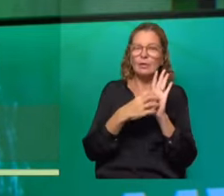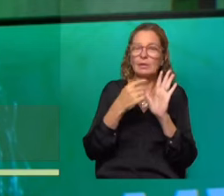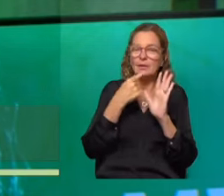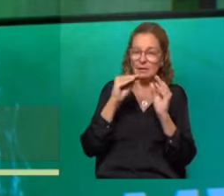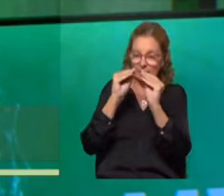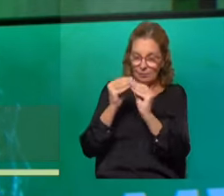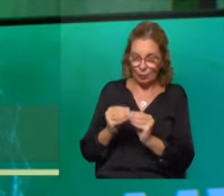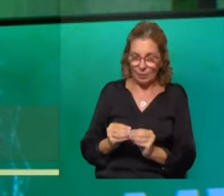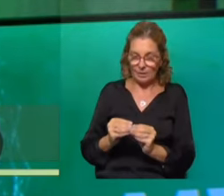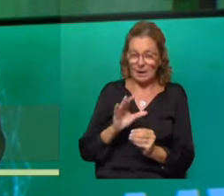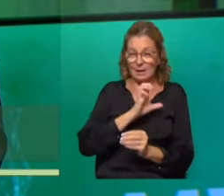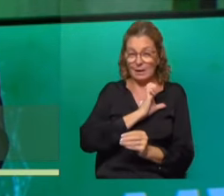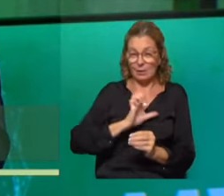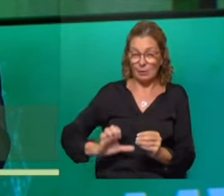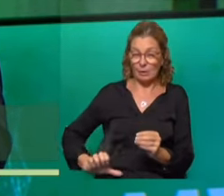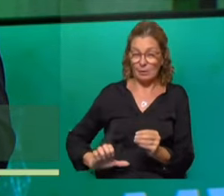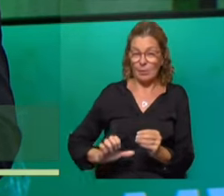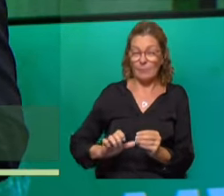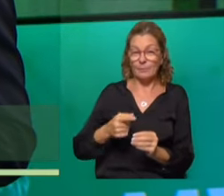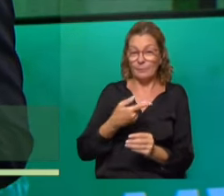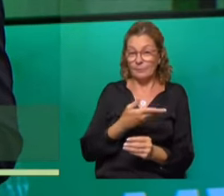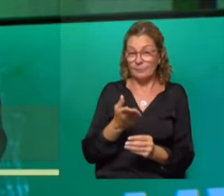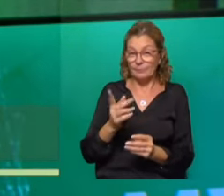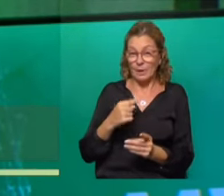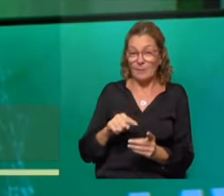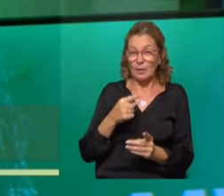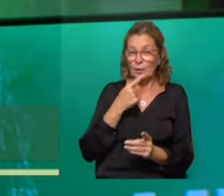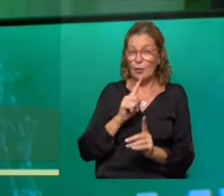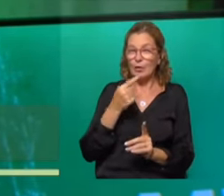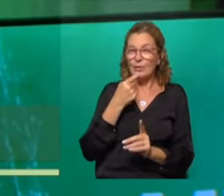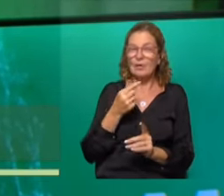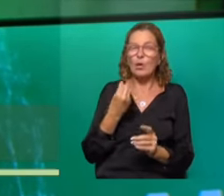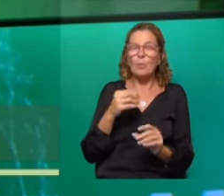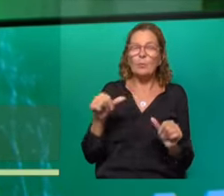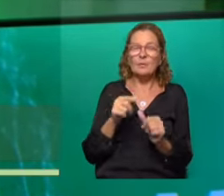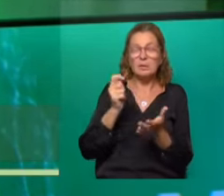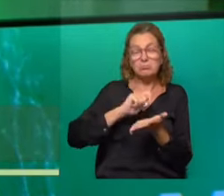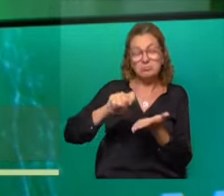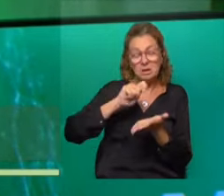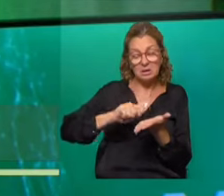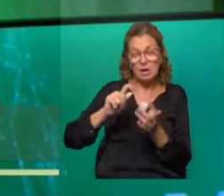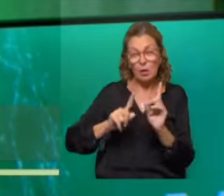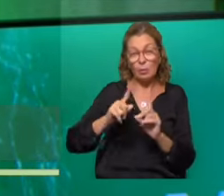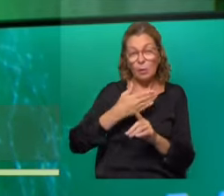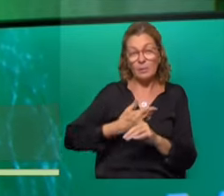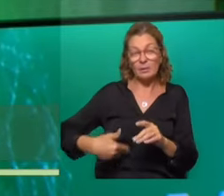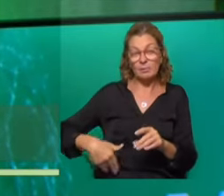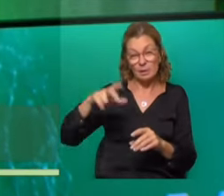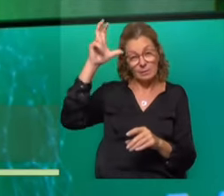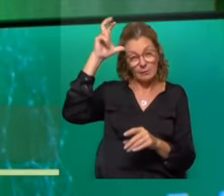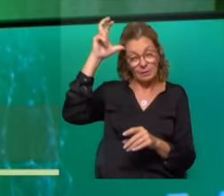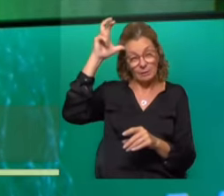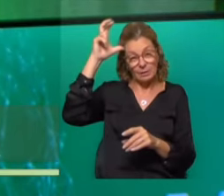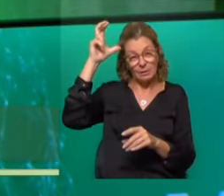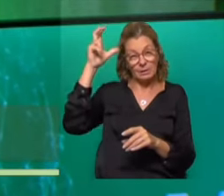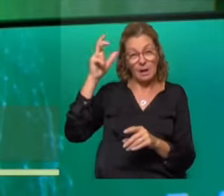rendiciones de cuentas del Poder Ejecutivo ante el Legislativo, pero no especifica cómo. Se pueden hacer por escrito, hubo presidentes, en su momento Tabaré Vázquez, que